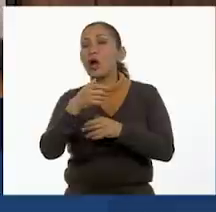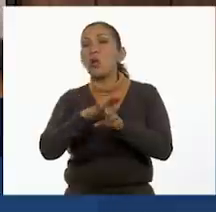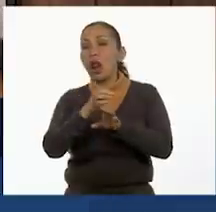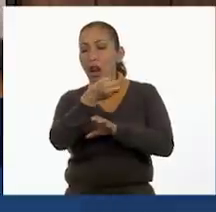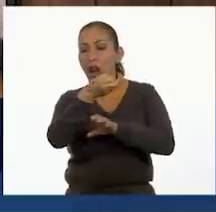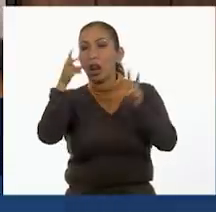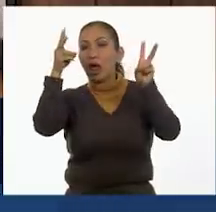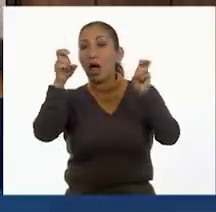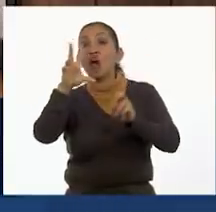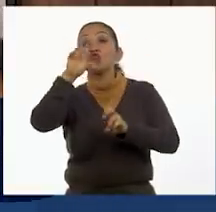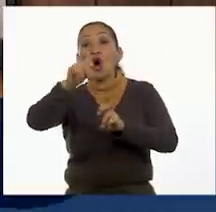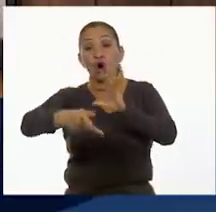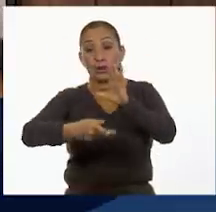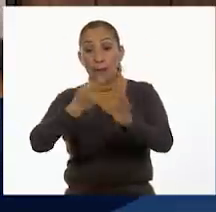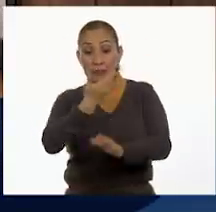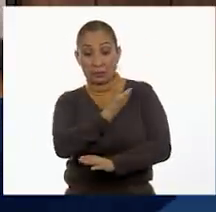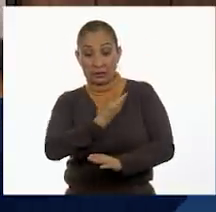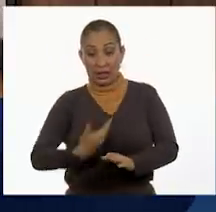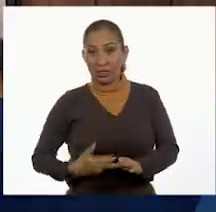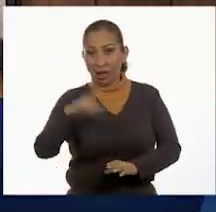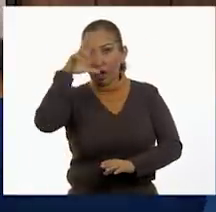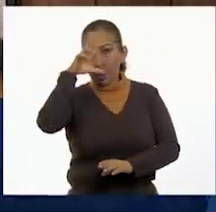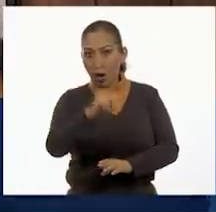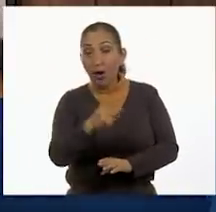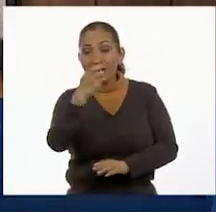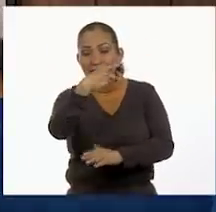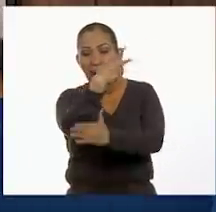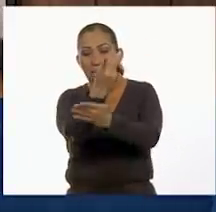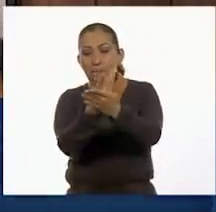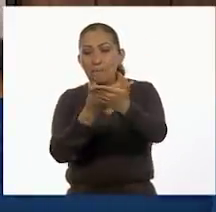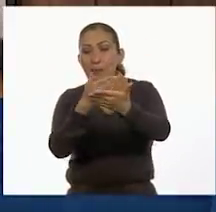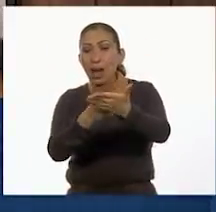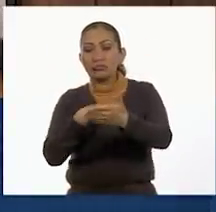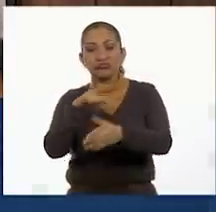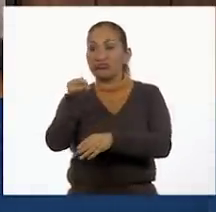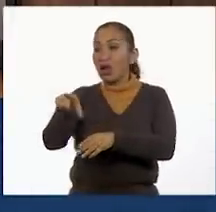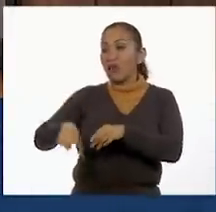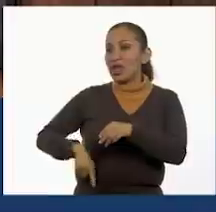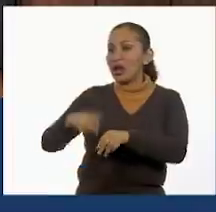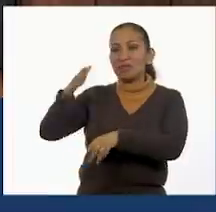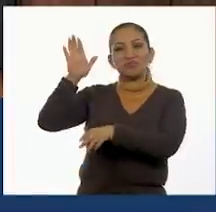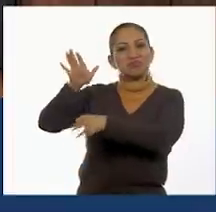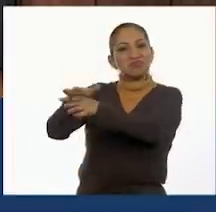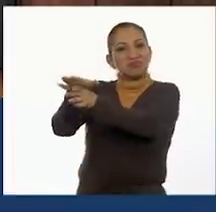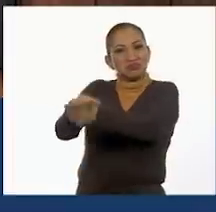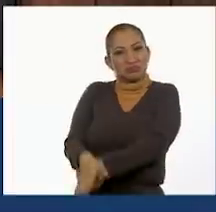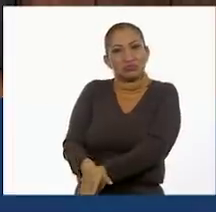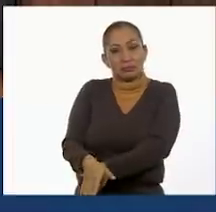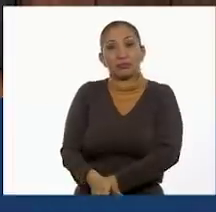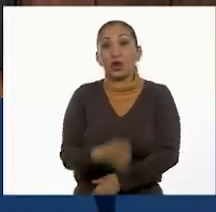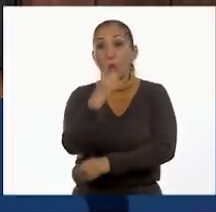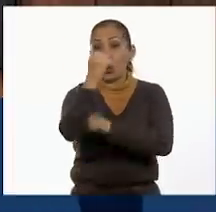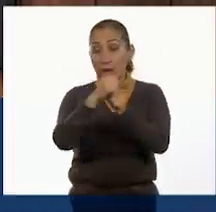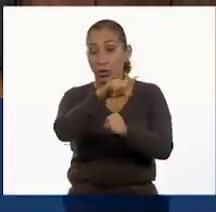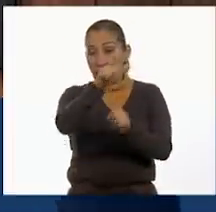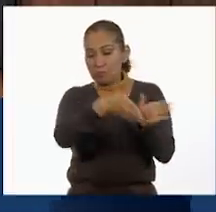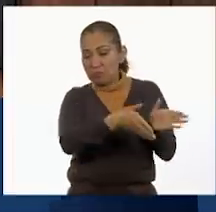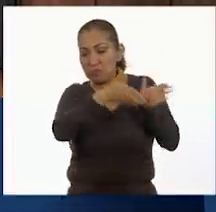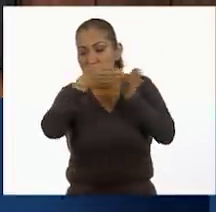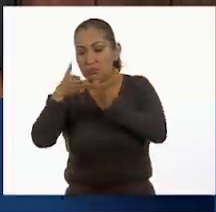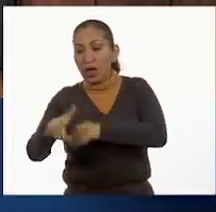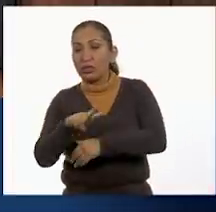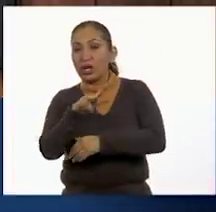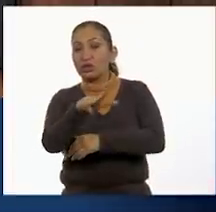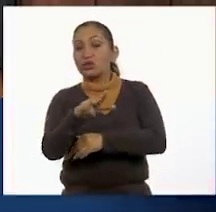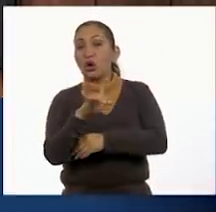principal era la no reelección. Este plan fue sofocado por el gobierno. Un año más tarde, el